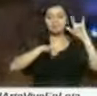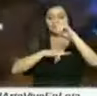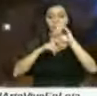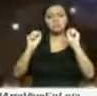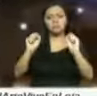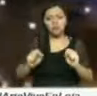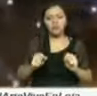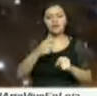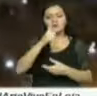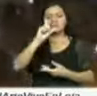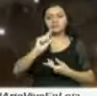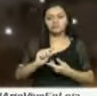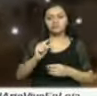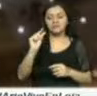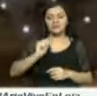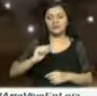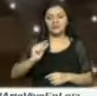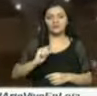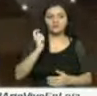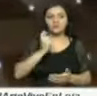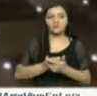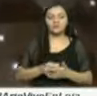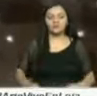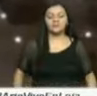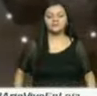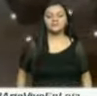pueden salir más económicos.